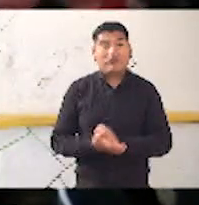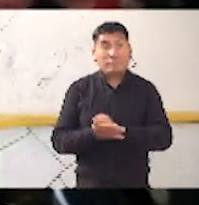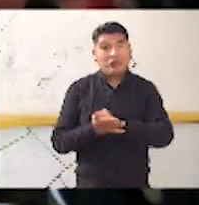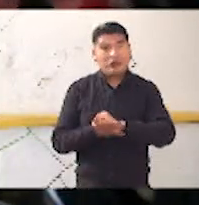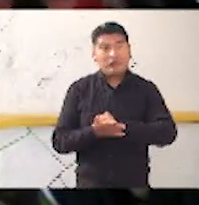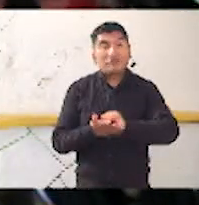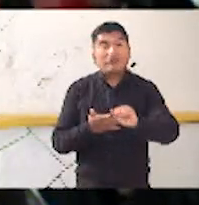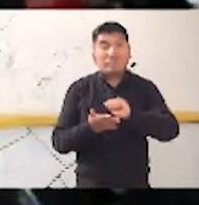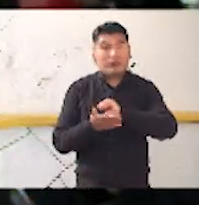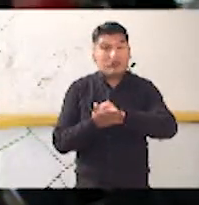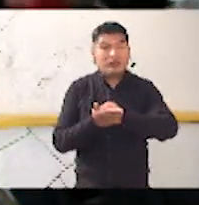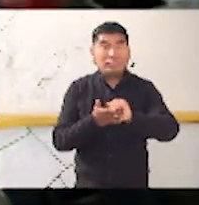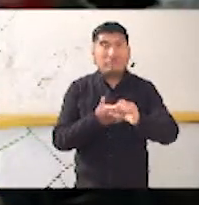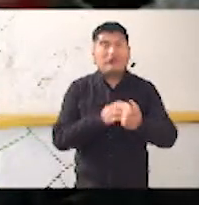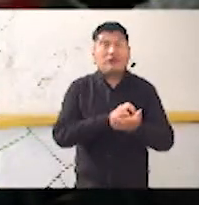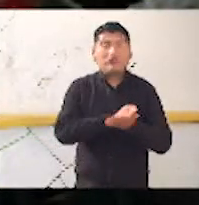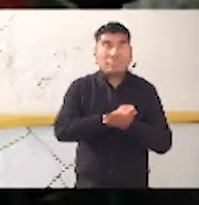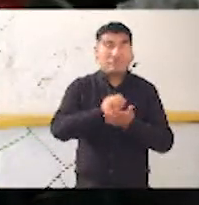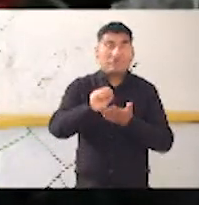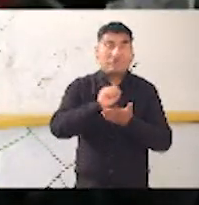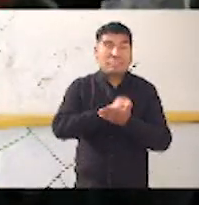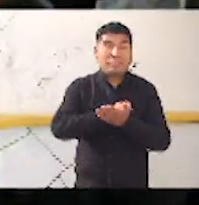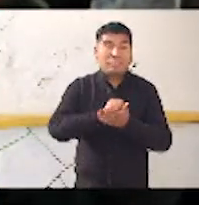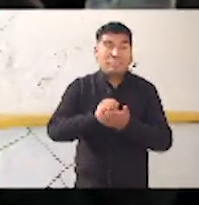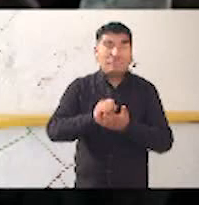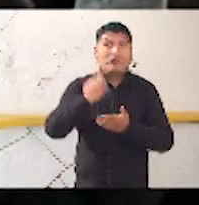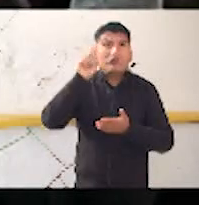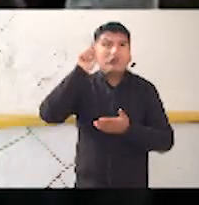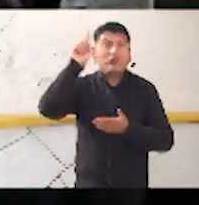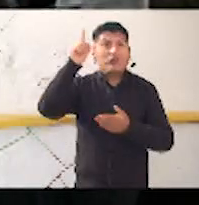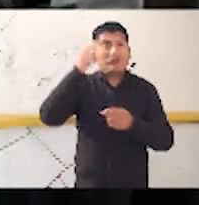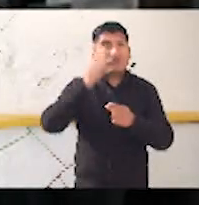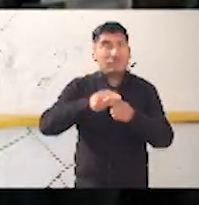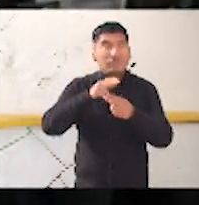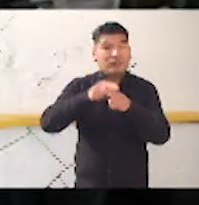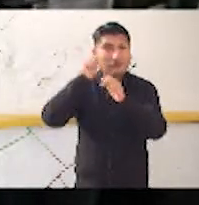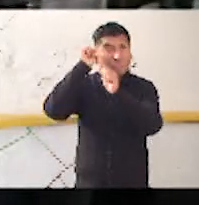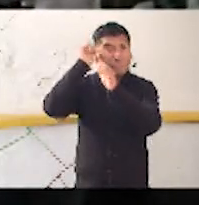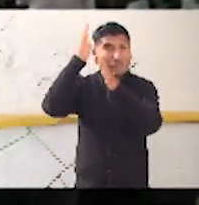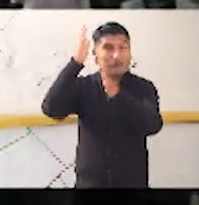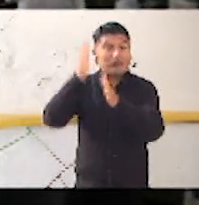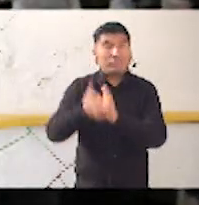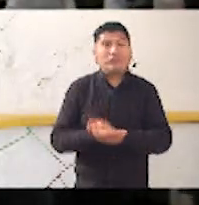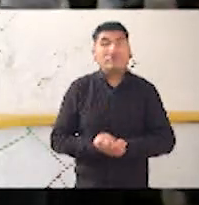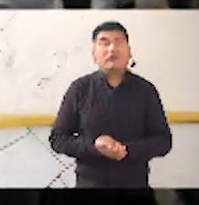Santo, santo, sundima yupachataba.